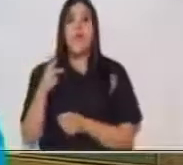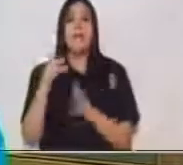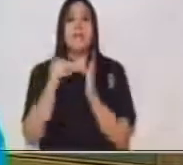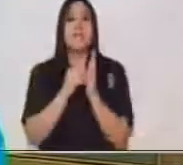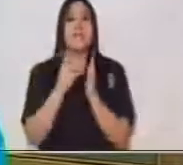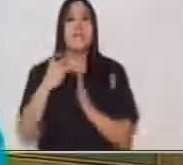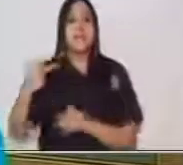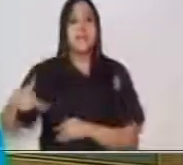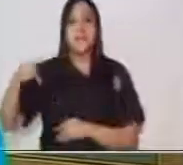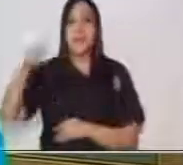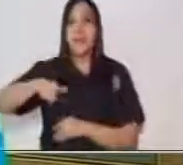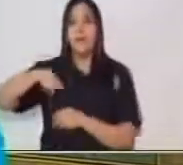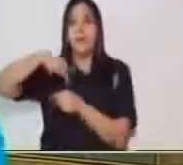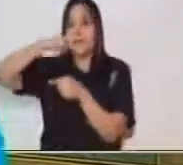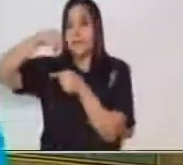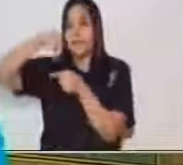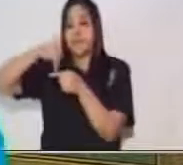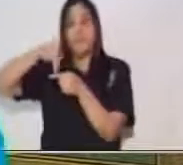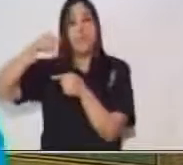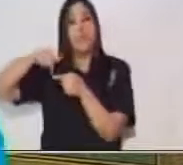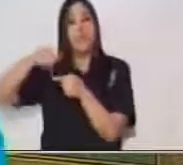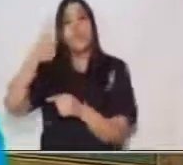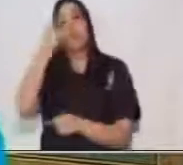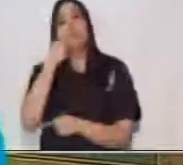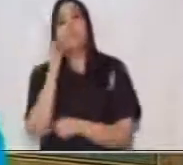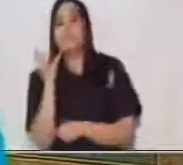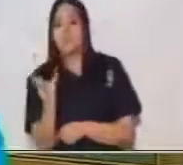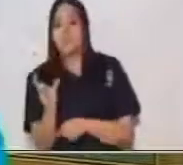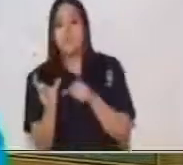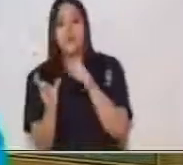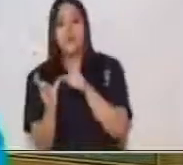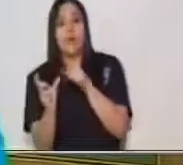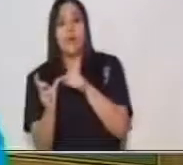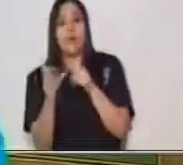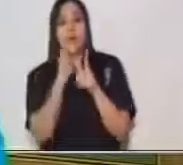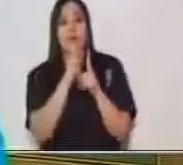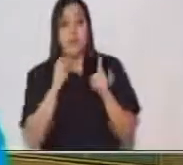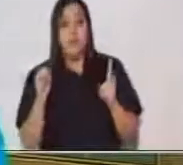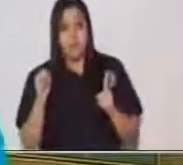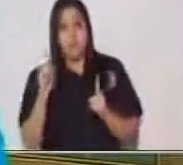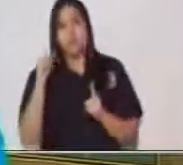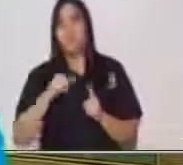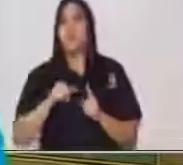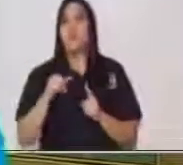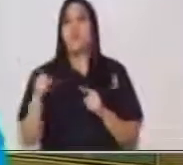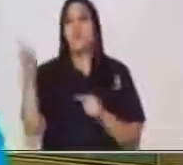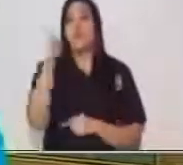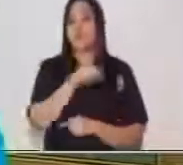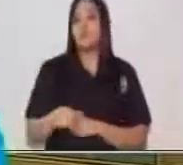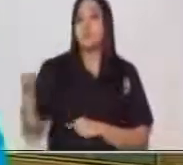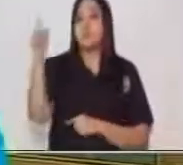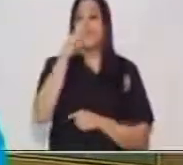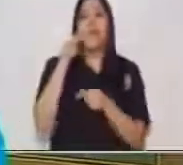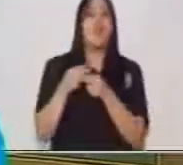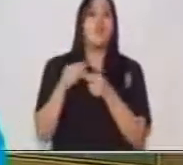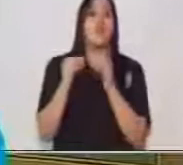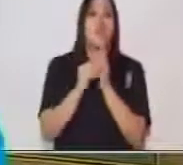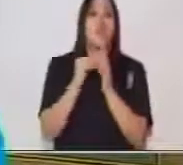de nuestro sujeto, en este caso de esta oración. Lo vamos a encerrar y vamos a